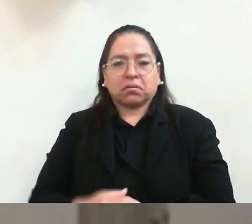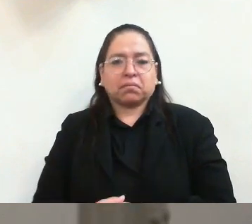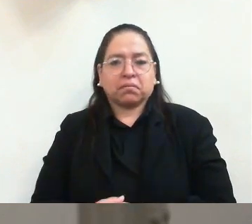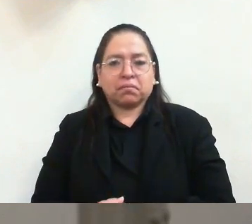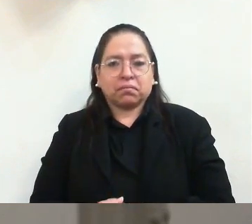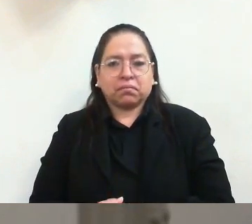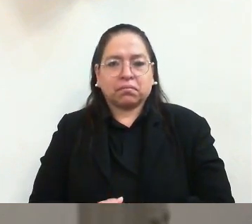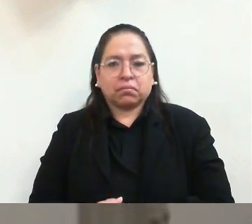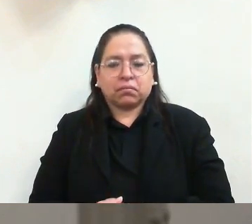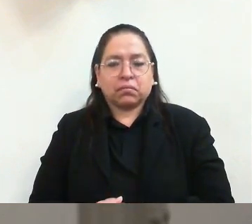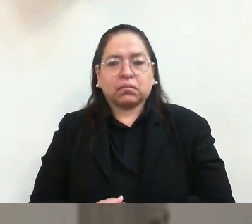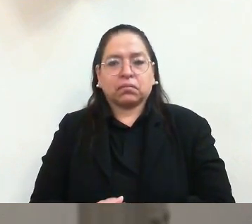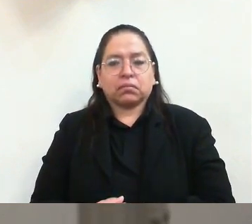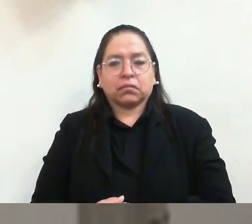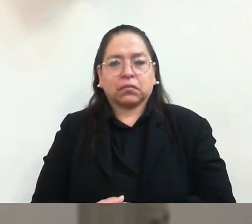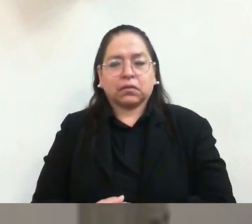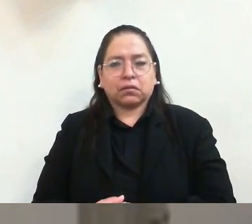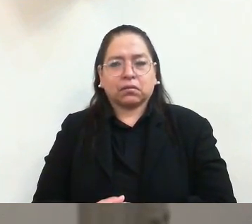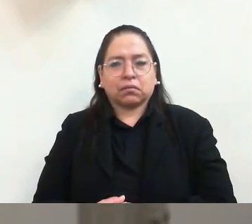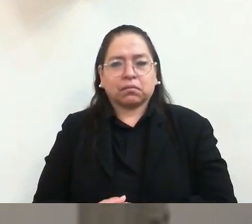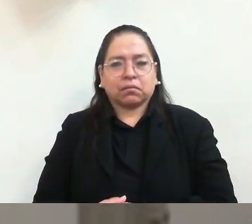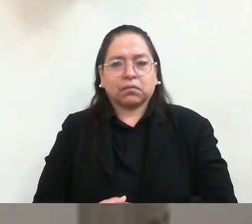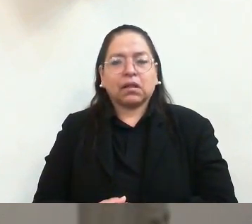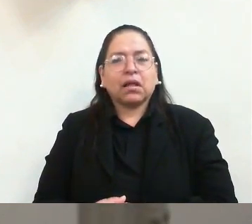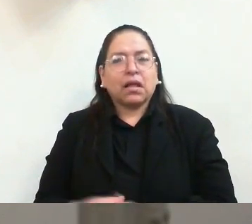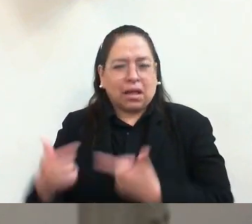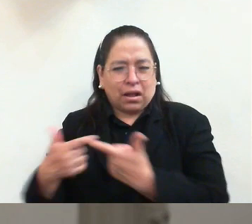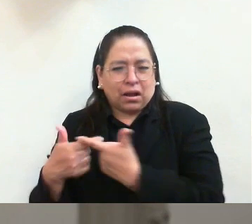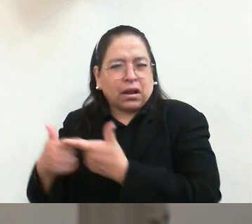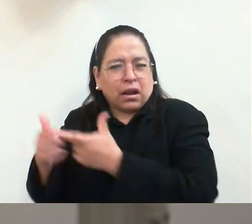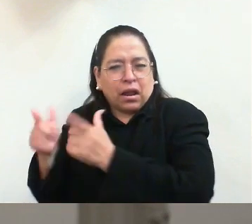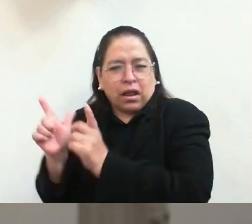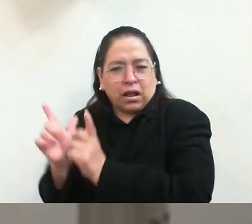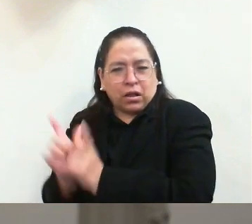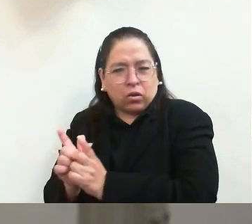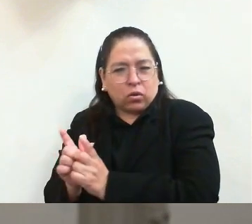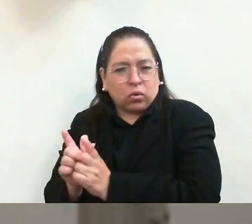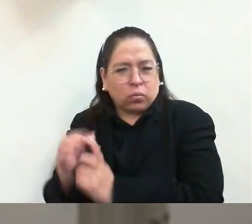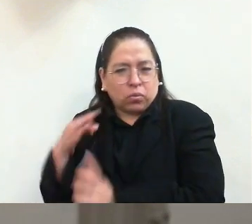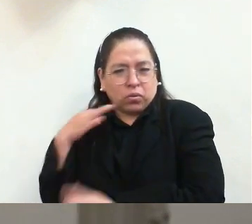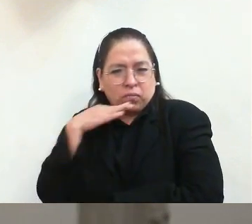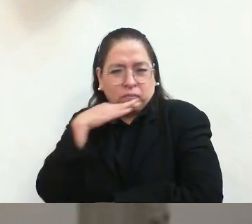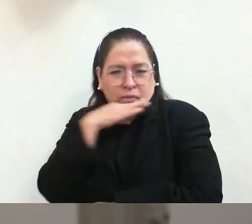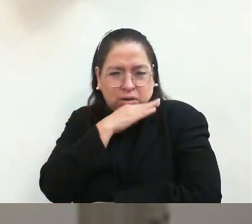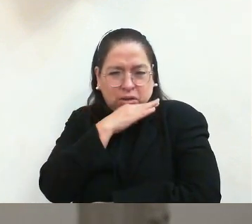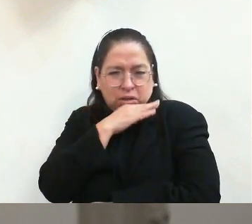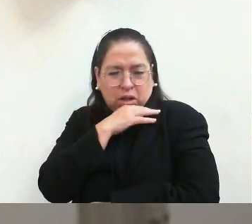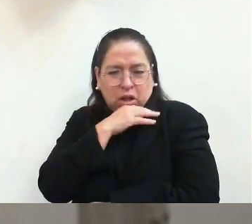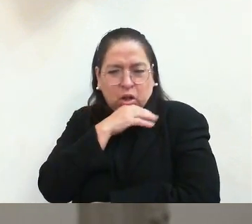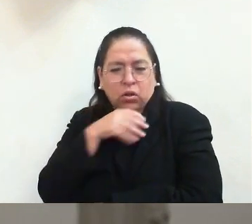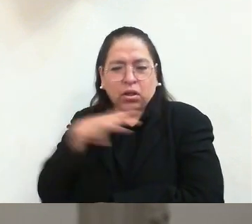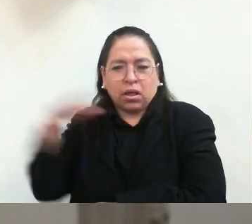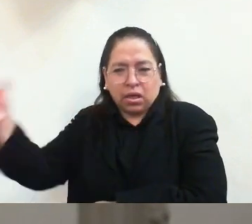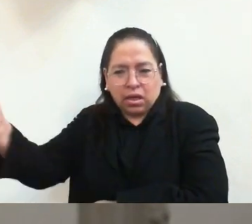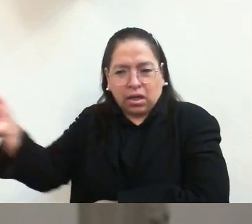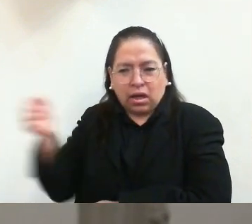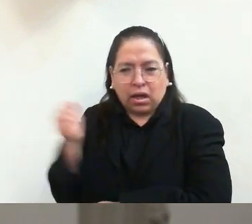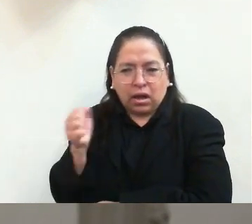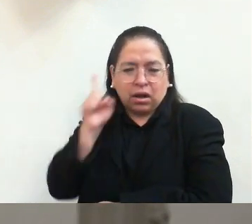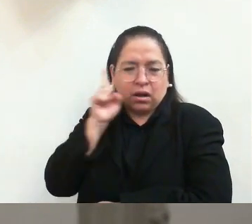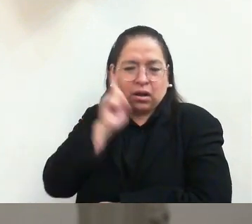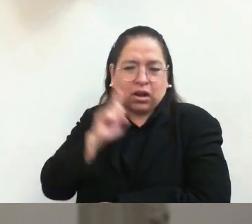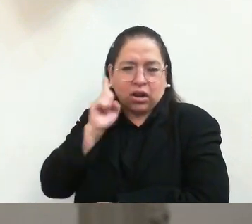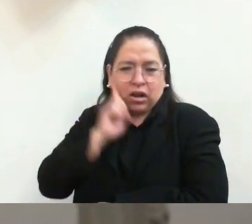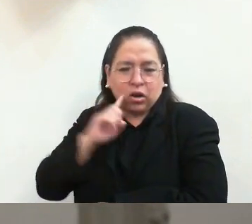los enemigos de él quedan desconcertados como dice el evangelio